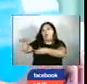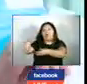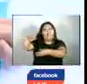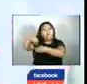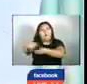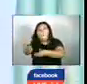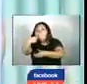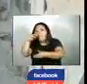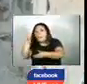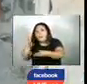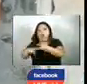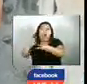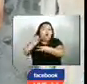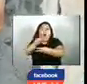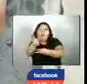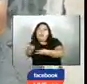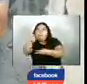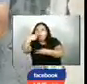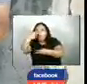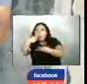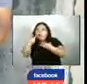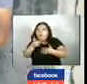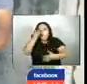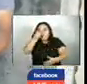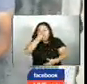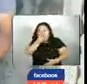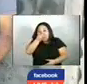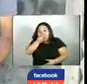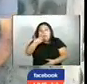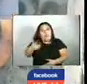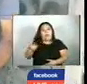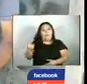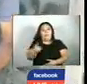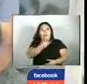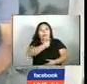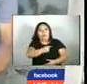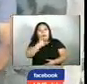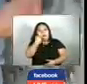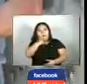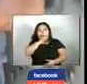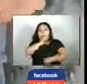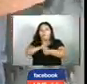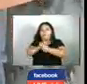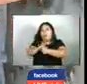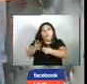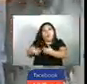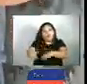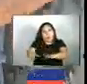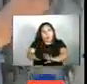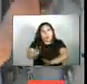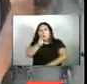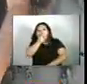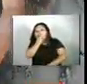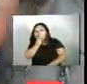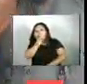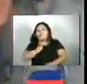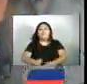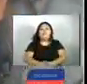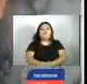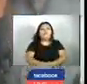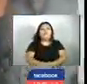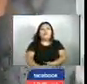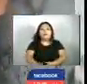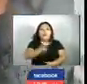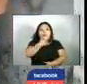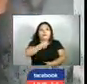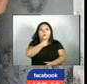contiene vitaminas y suplementos para tratar algunas sintomatologías en aquellas personas que se considera son pacientes en sospecha de contagio.